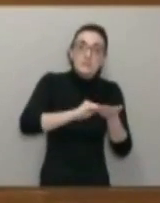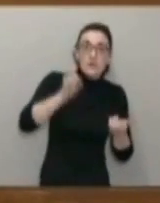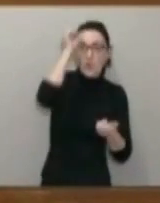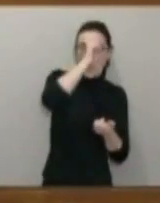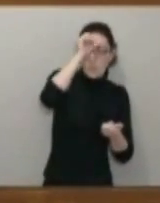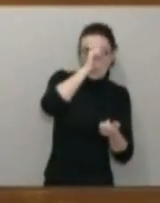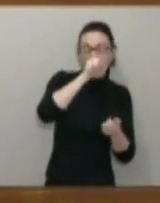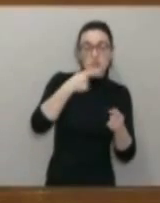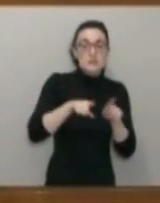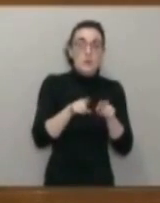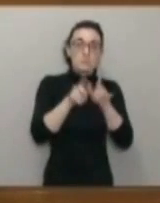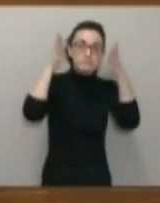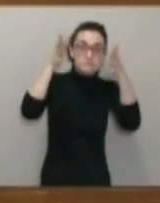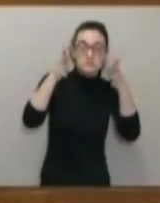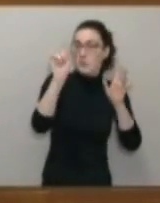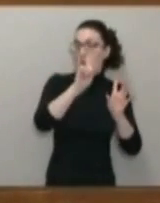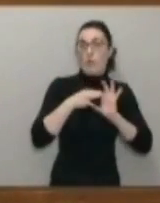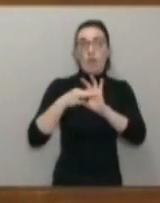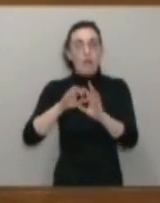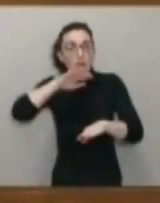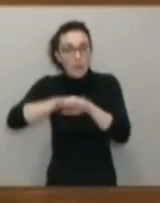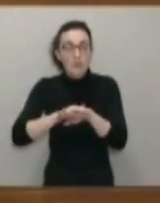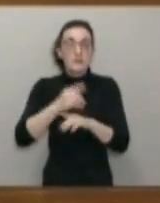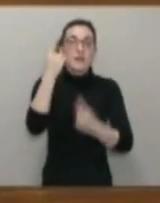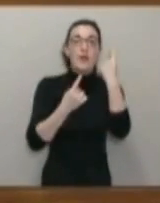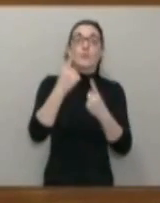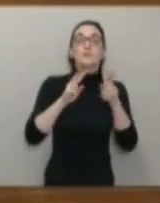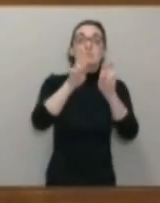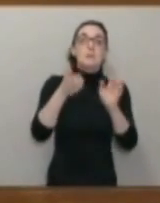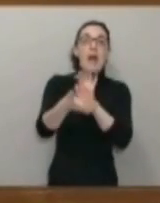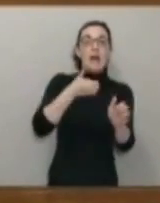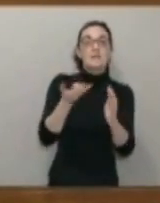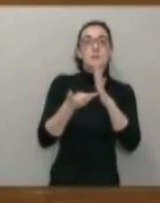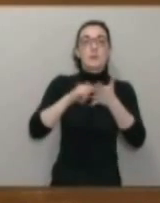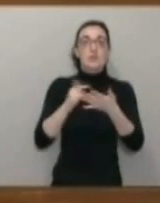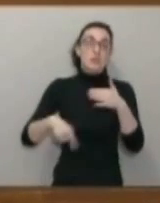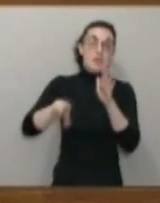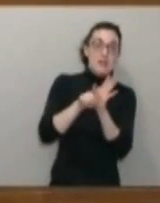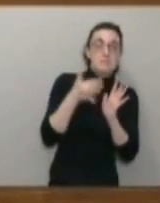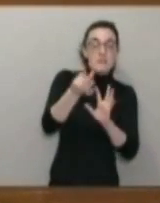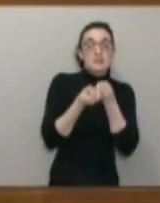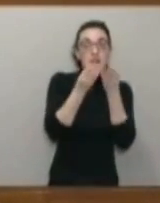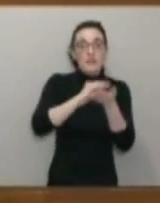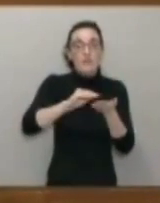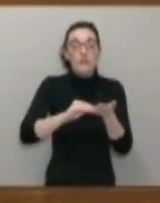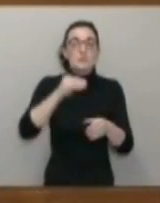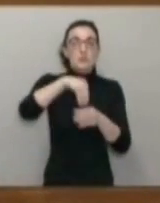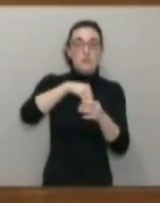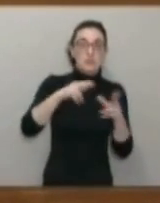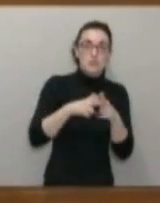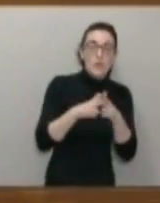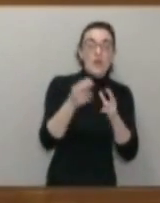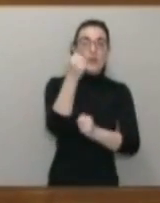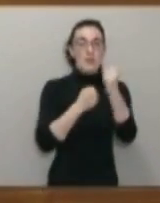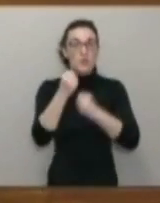carácter preceptivo y no vinculante sobre determinados anteproyectos de ley, además de la elaboración de informes de contenido social,